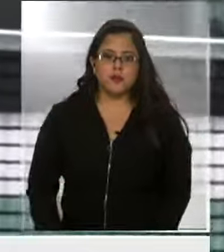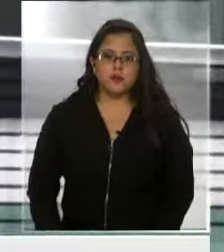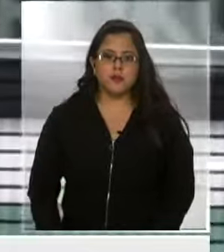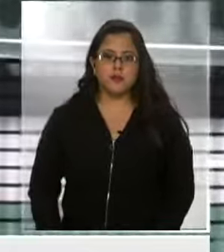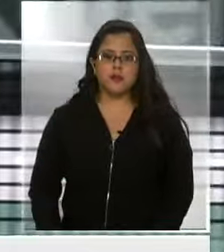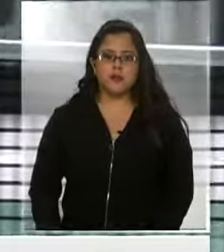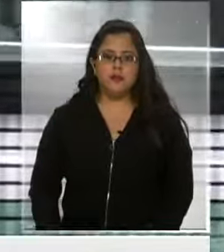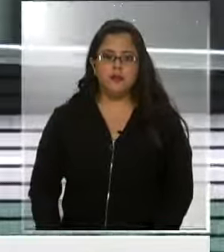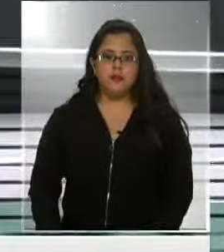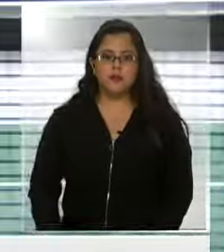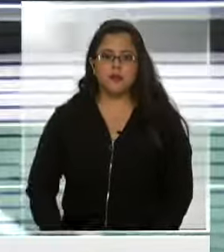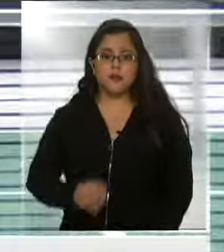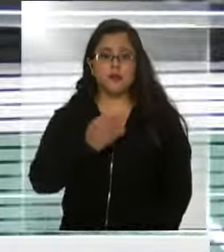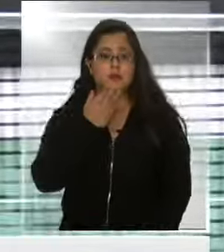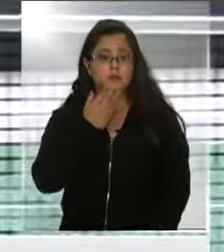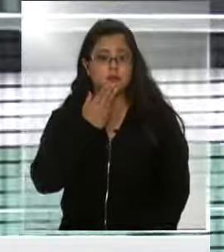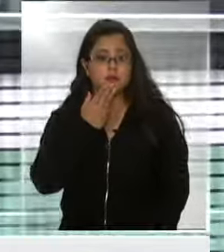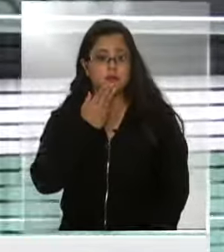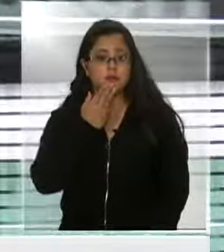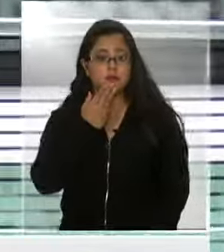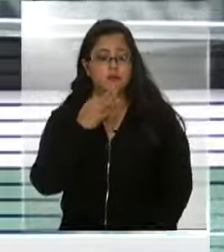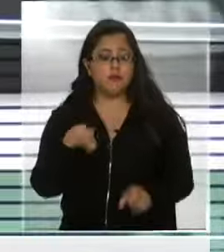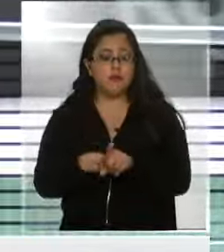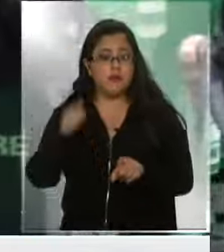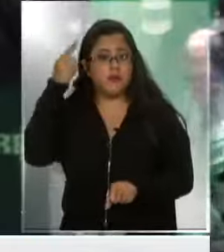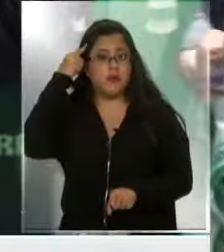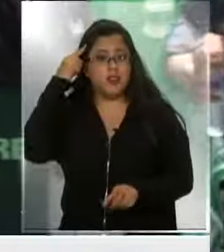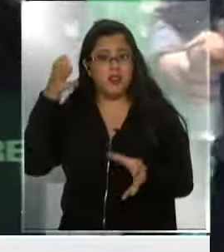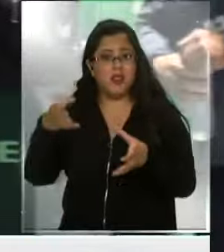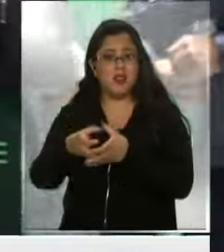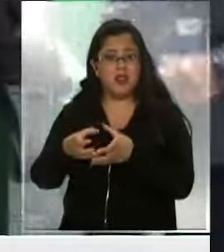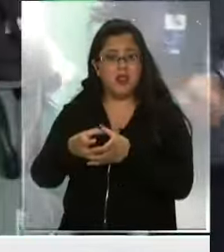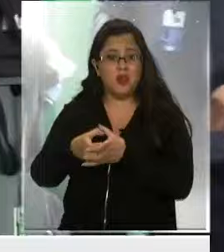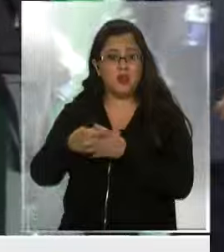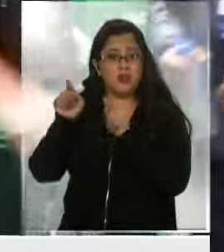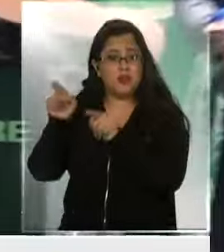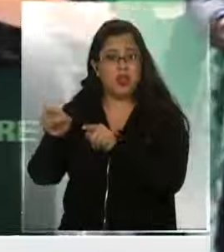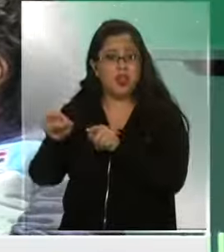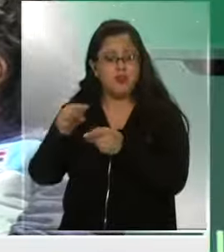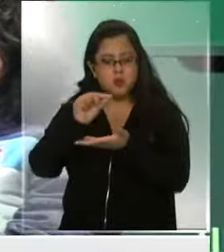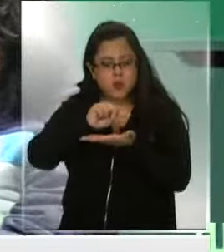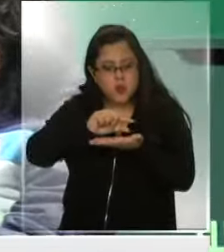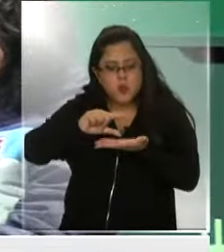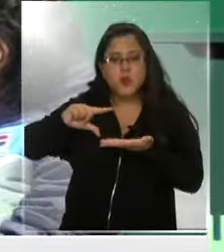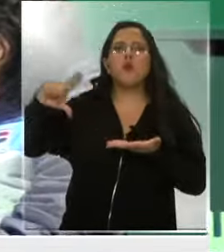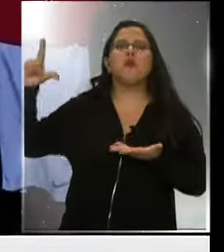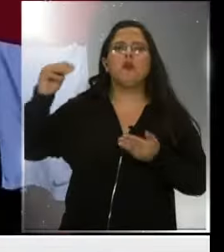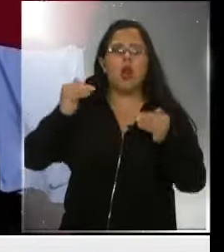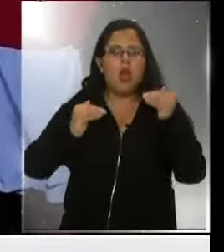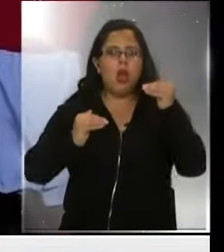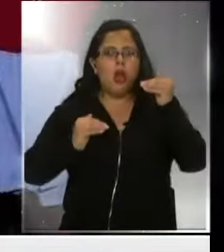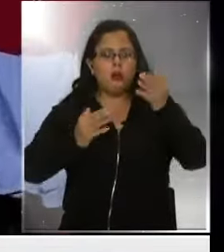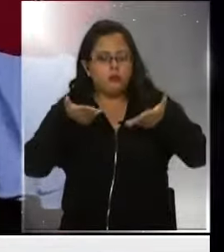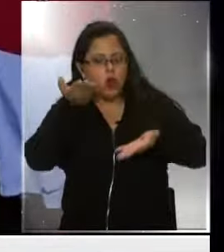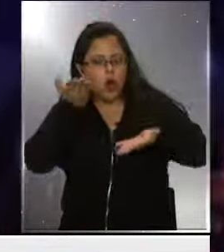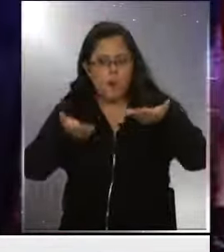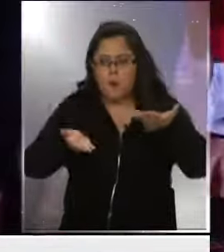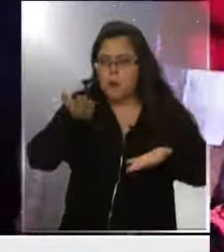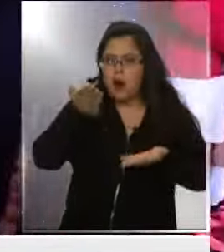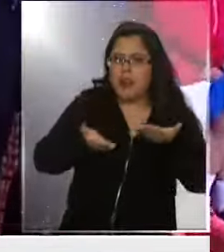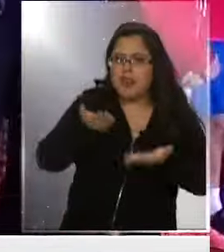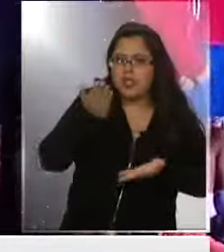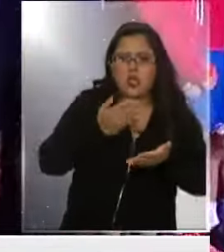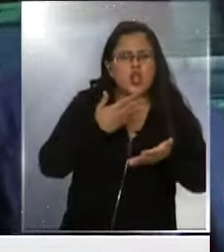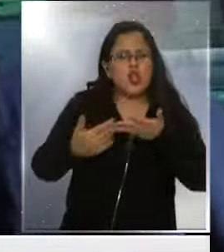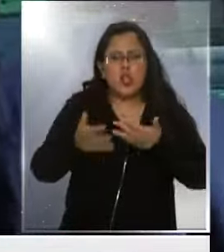Al otro lado de la vereda no se confía ni creen que el nivel del equipo nacional ha aumentado en comparación con aquel choque de Copa Davis en abril